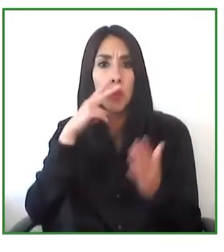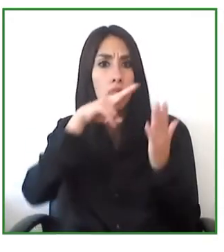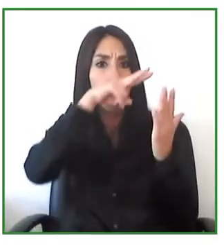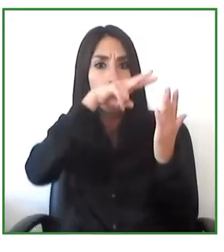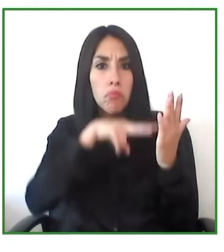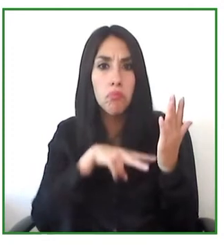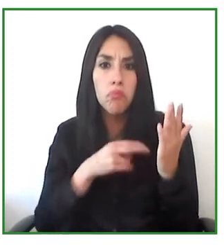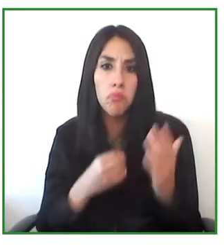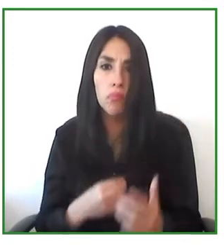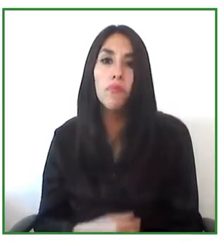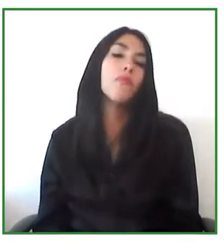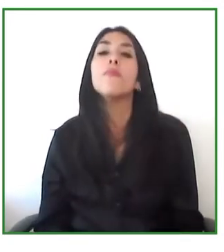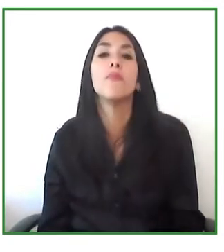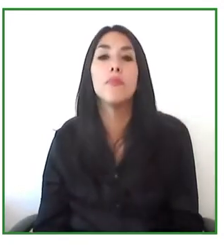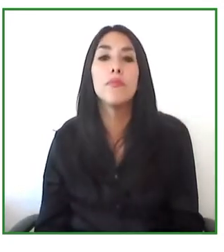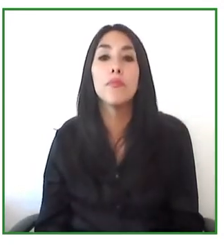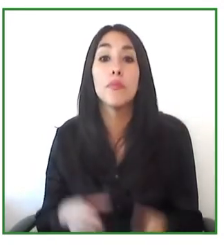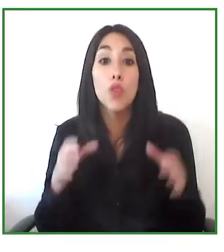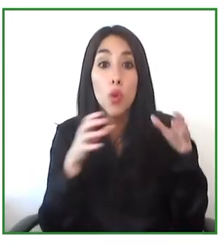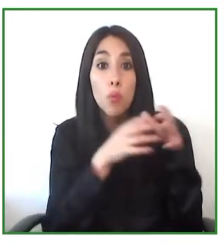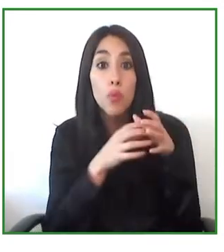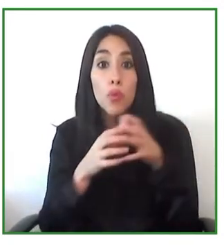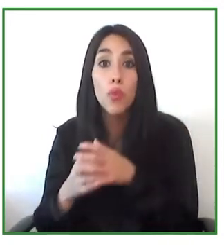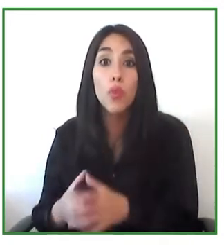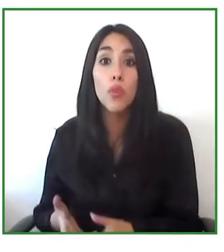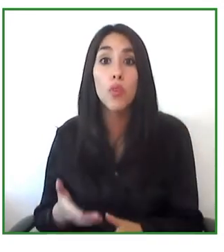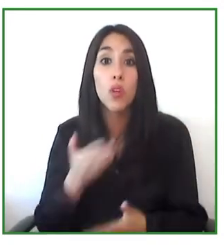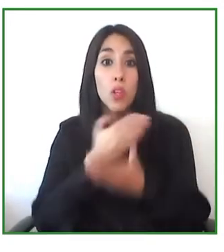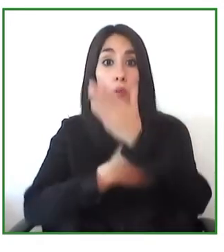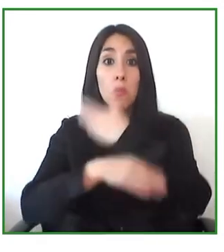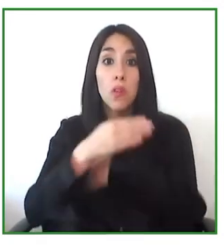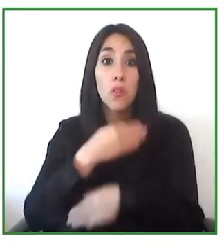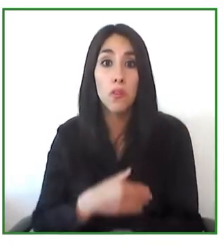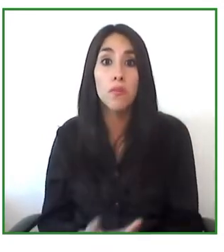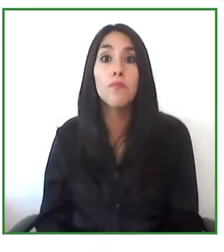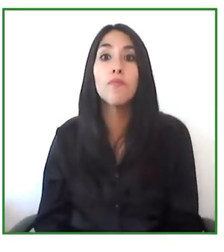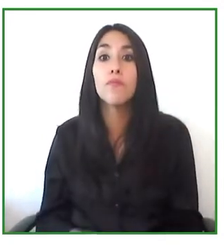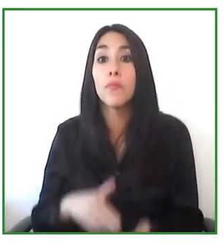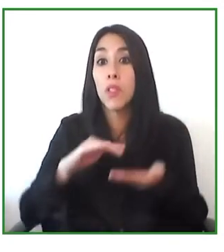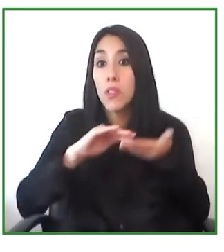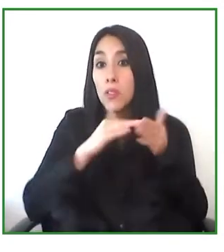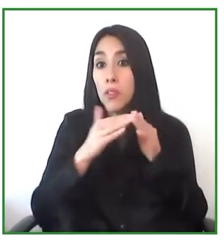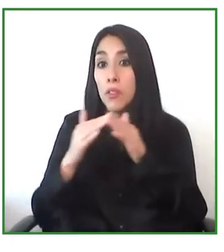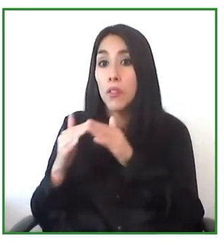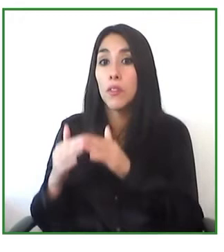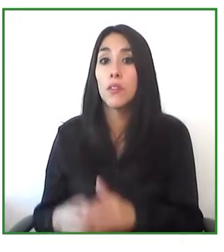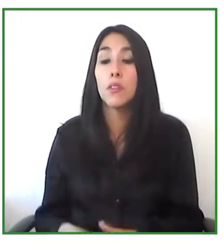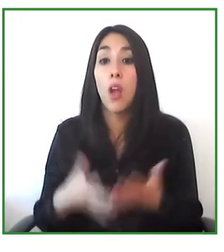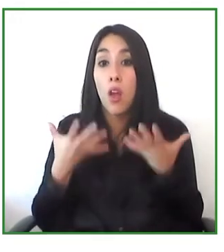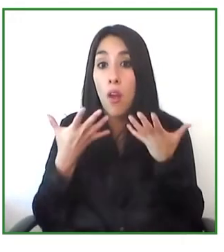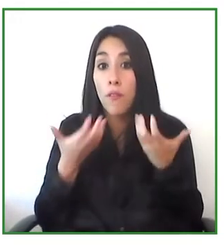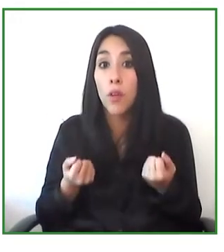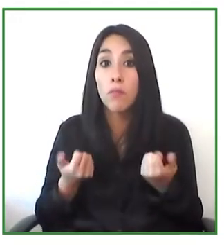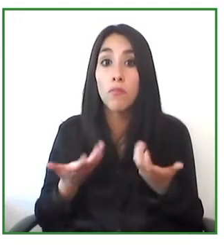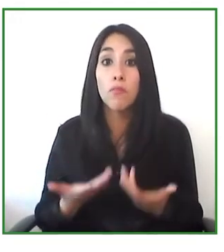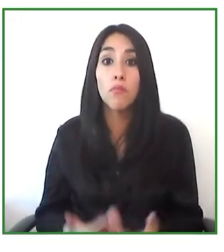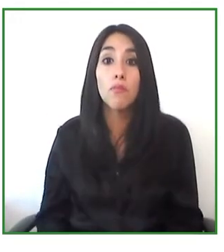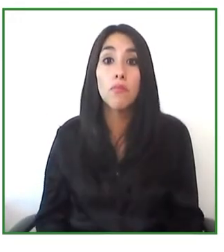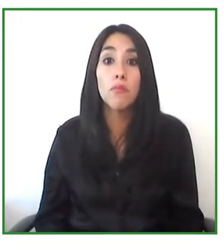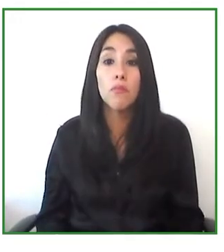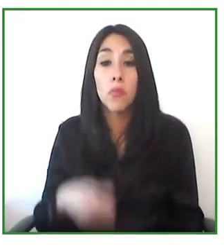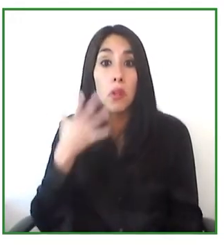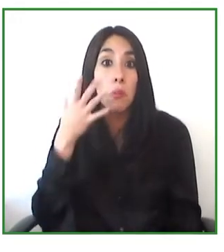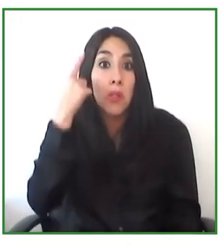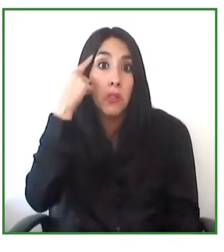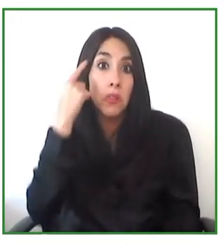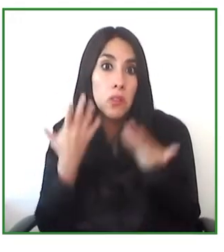discapacidad, también la región donde están. Entonces, creemos que los datos son muy importantes para que